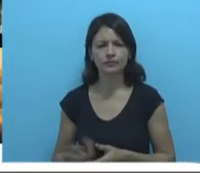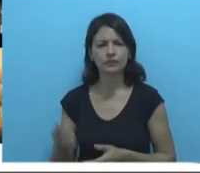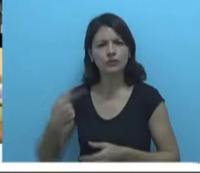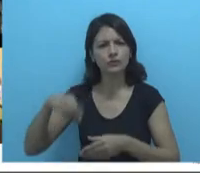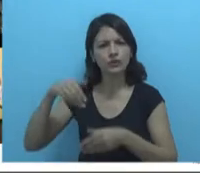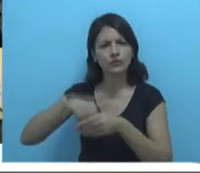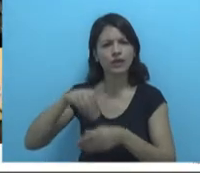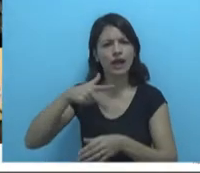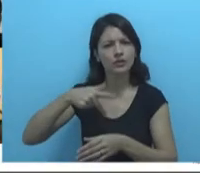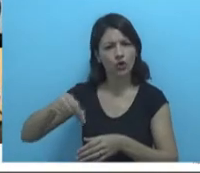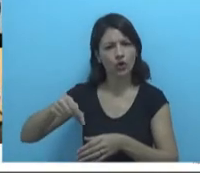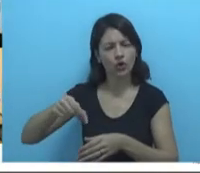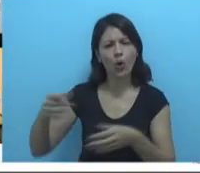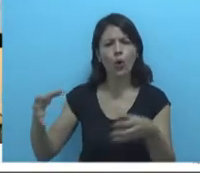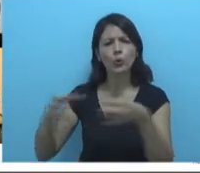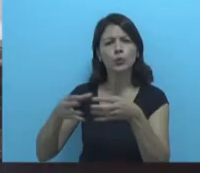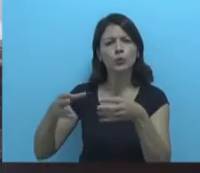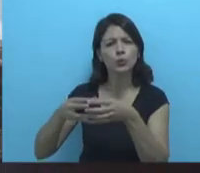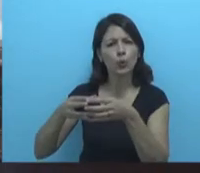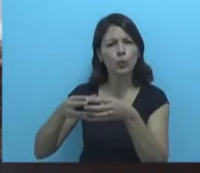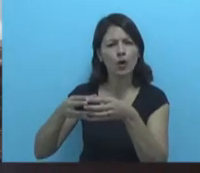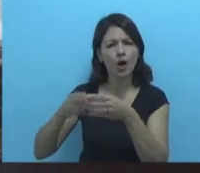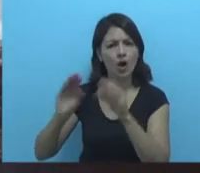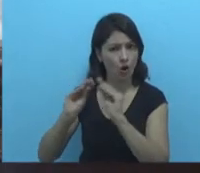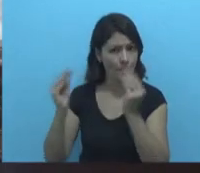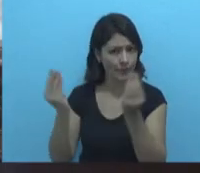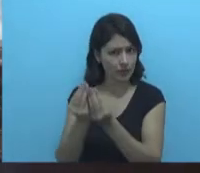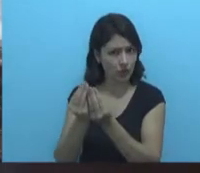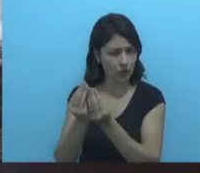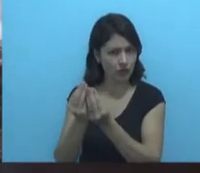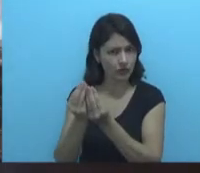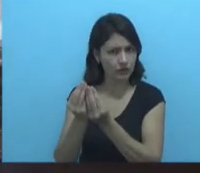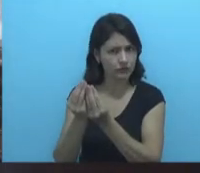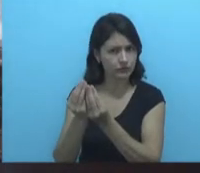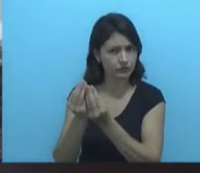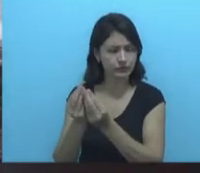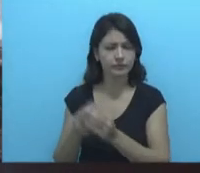secretaría. El bloque completo, diputado Olivera.